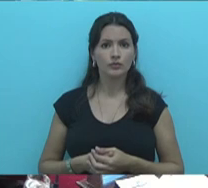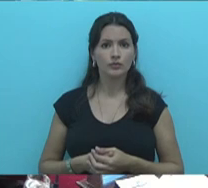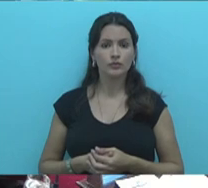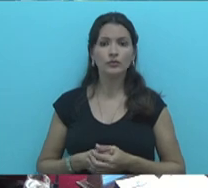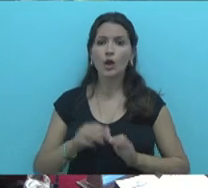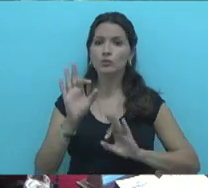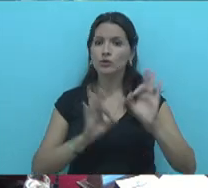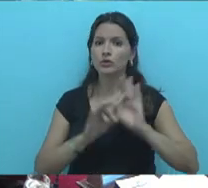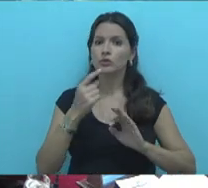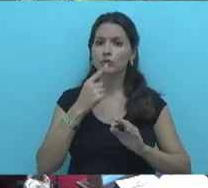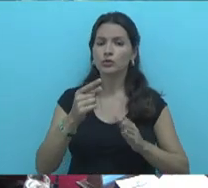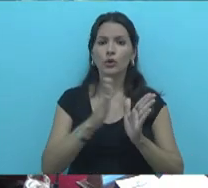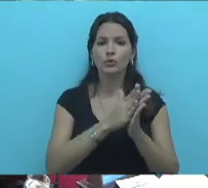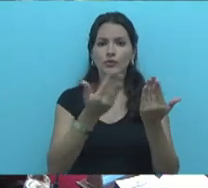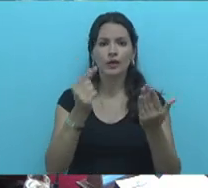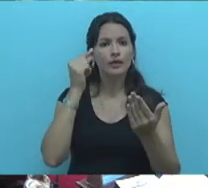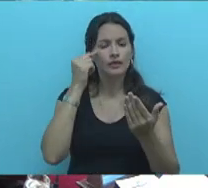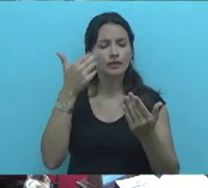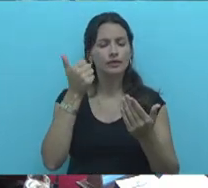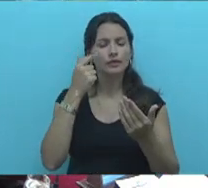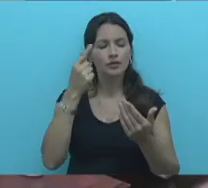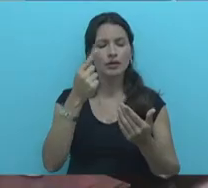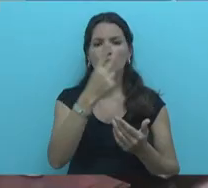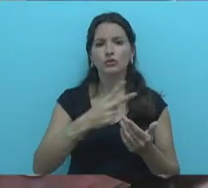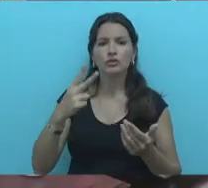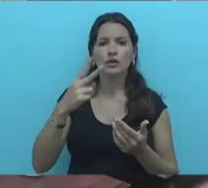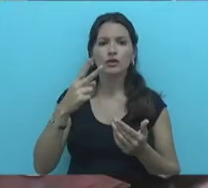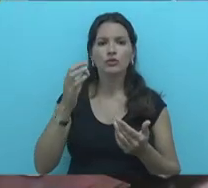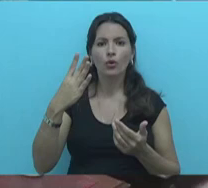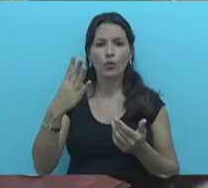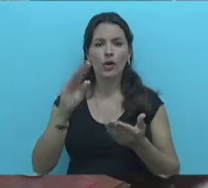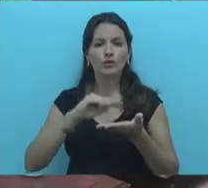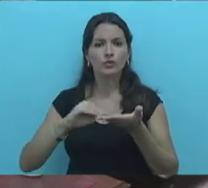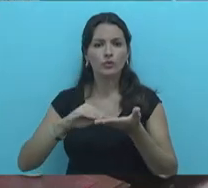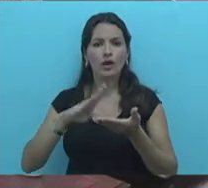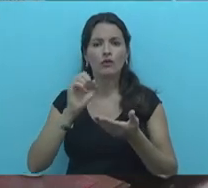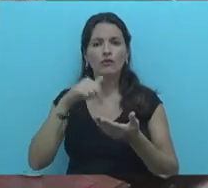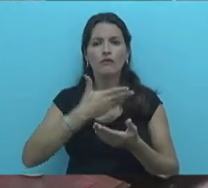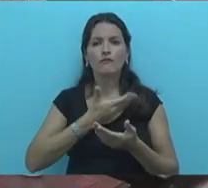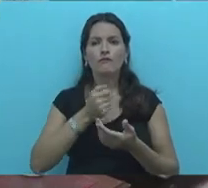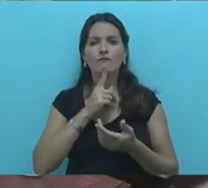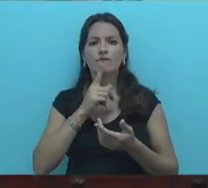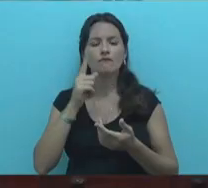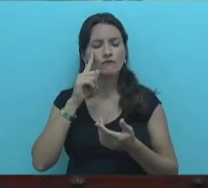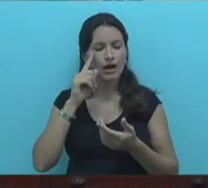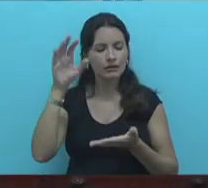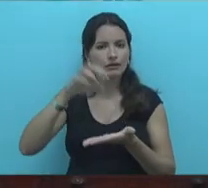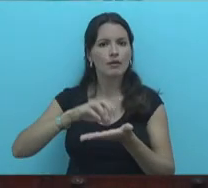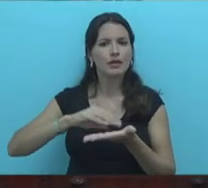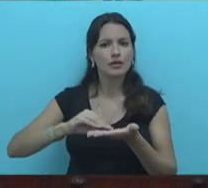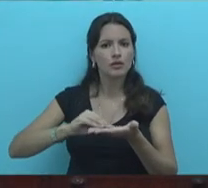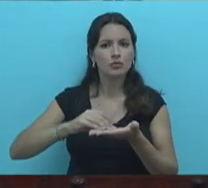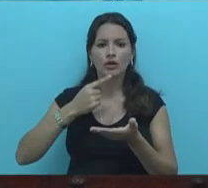Proyecto de resolución, expediente 36.204 del diputado Antonio Bonfatti, por el cual esta Cámara resuelve